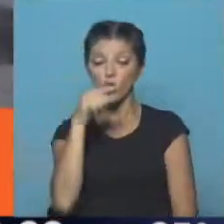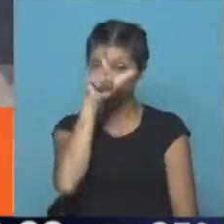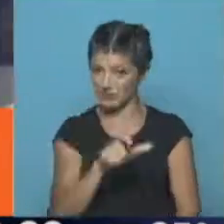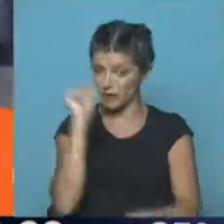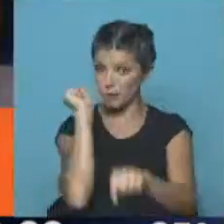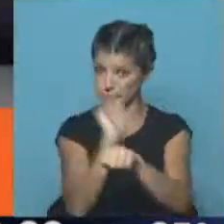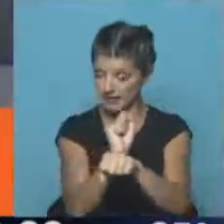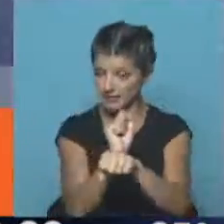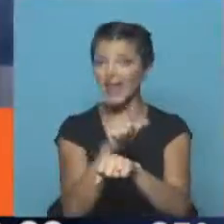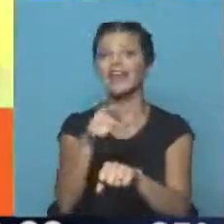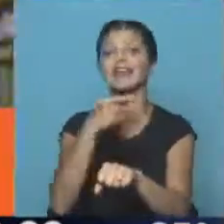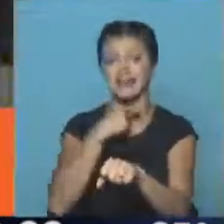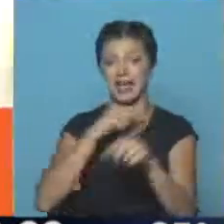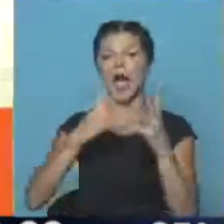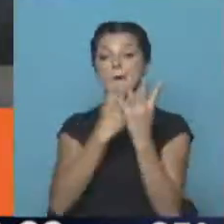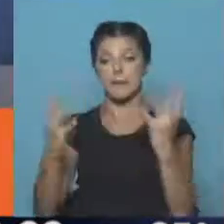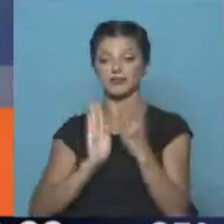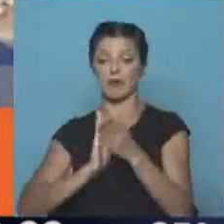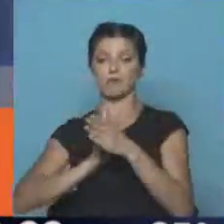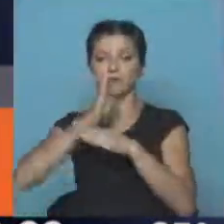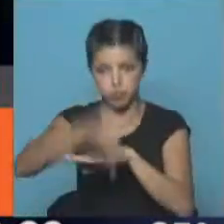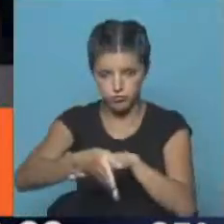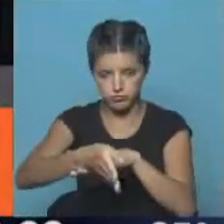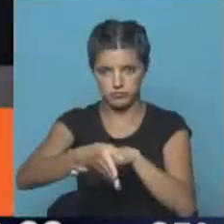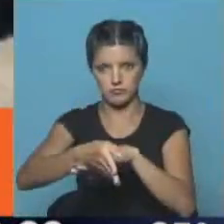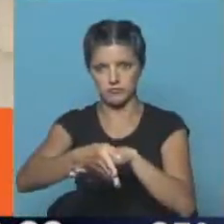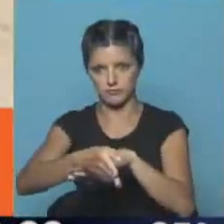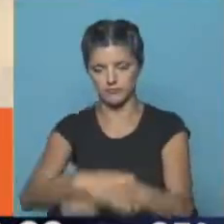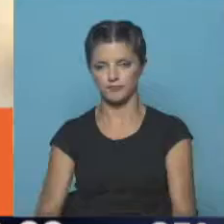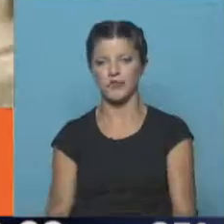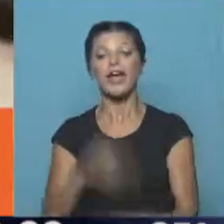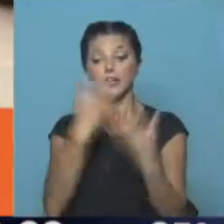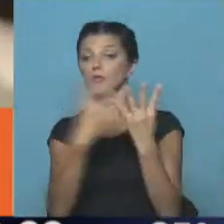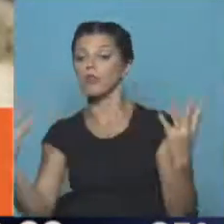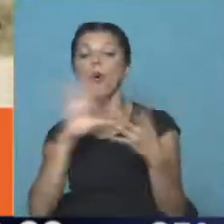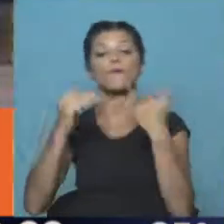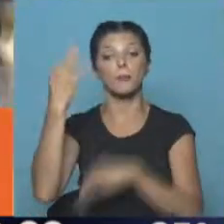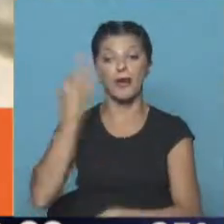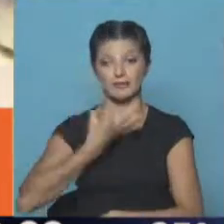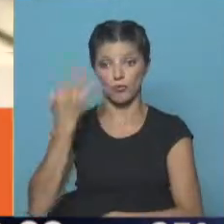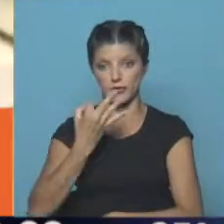detenido porque intentó saltar las vallas montadas para el operativo de seguridad.